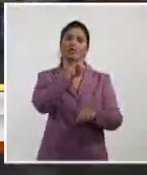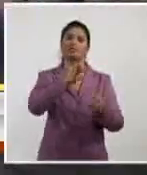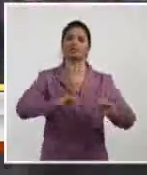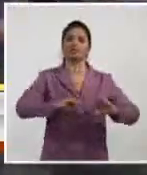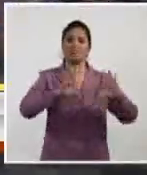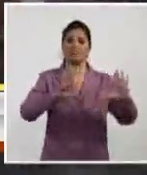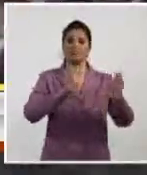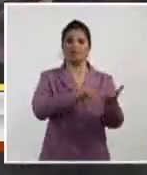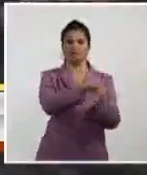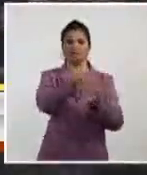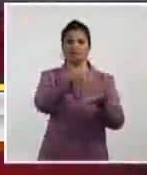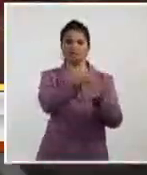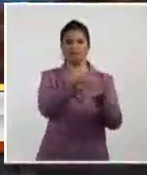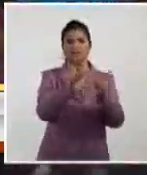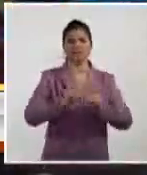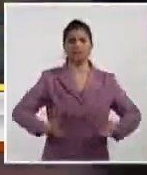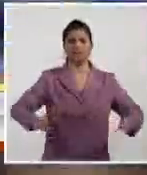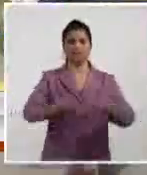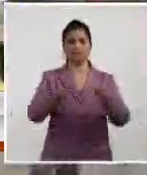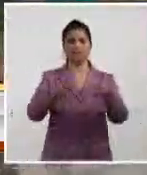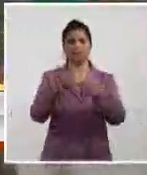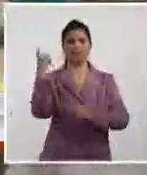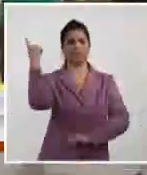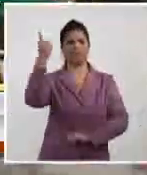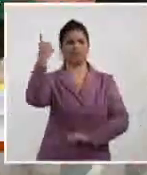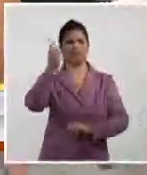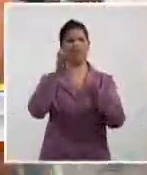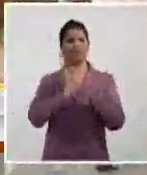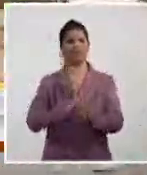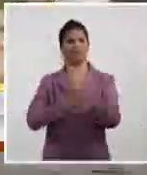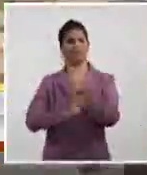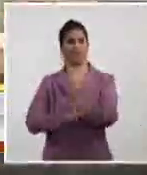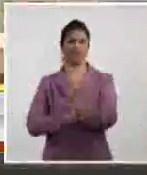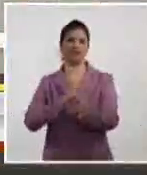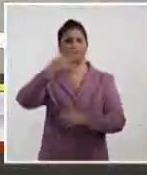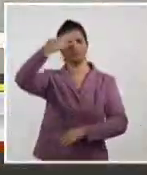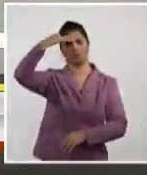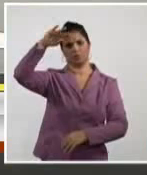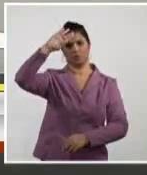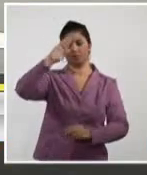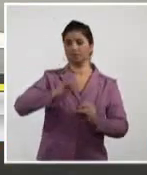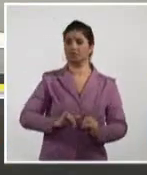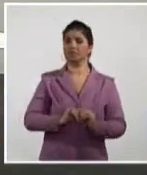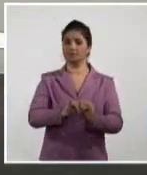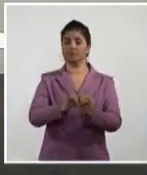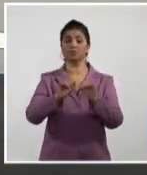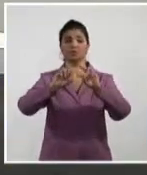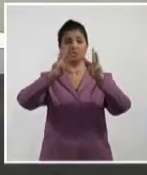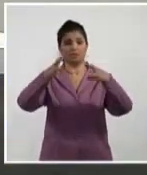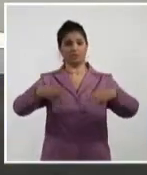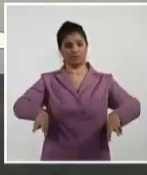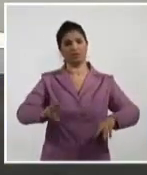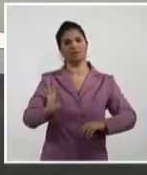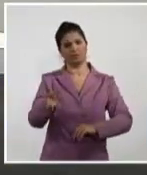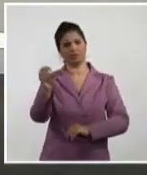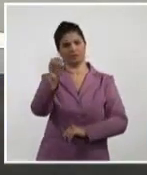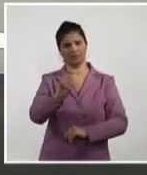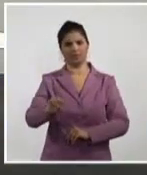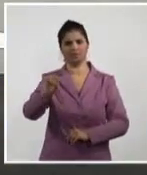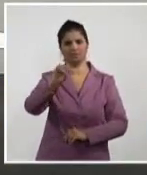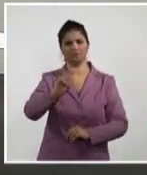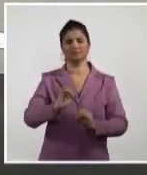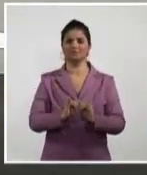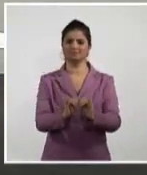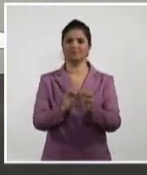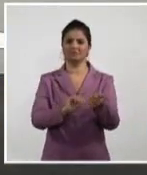las oficinas de la Comisión Nacional de Carreras y Caminatas Maravana Maracuba, según información ofrecida por dicha organización.